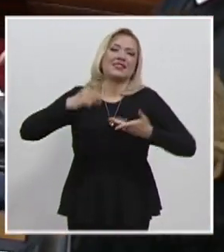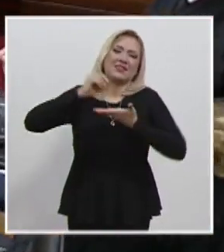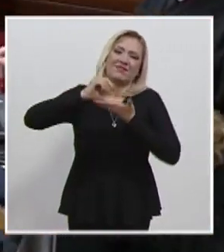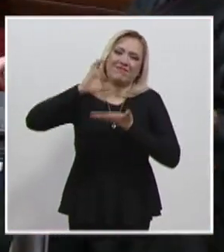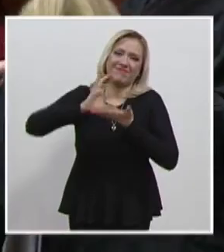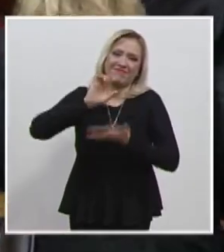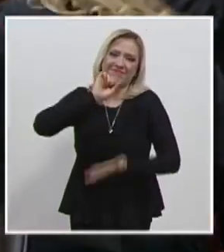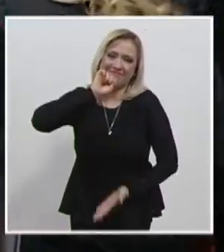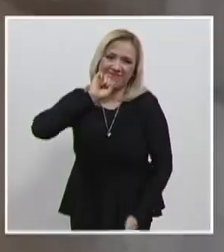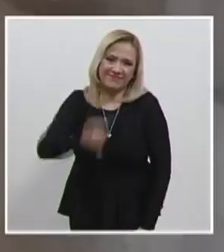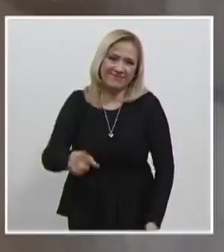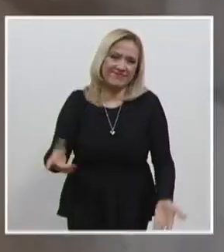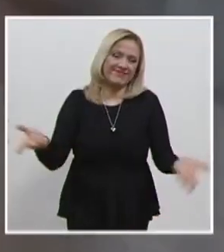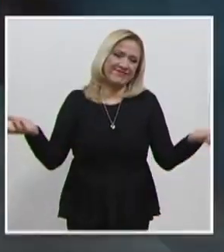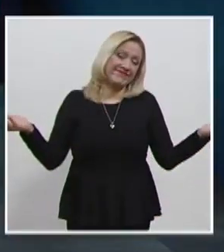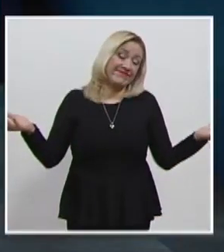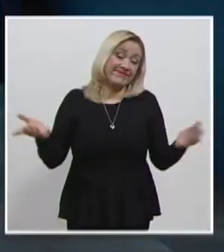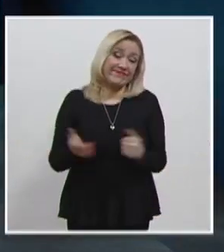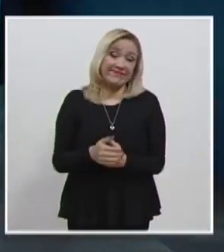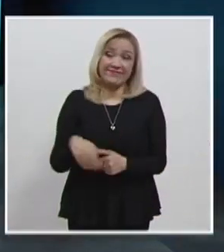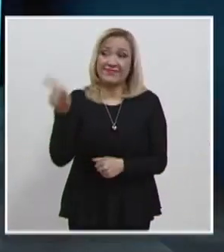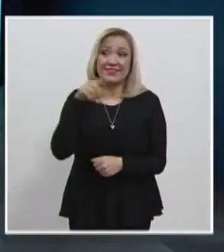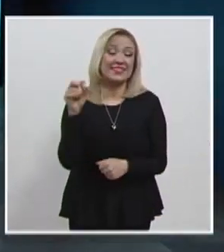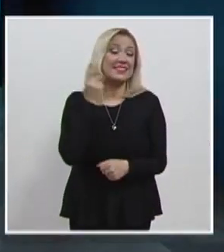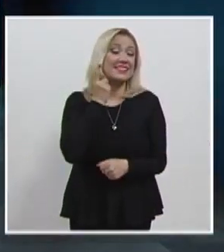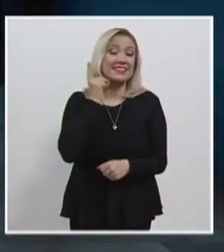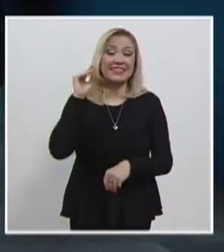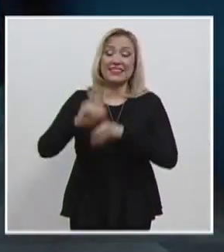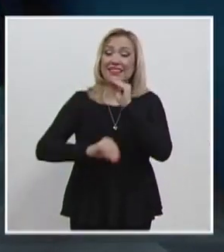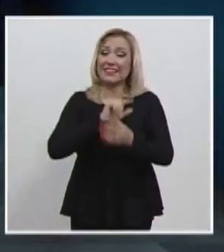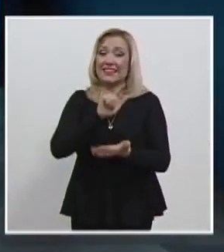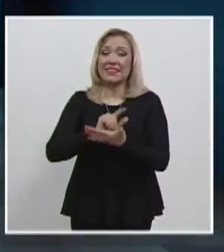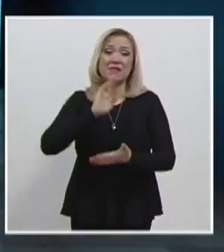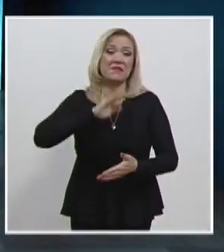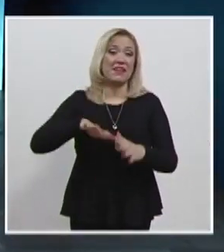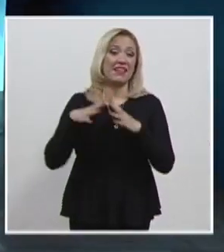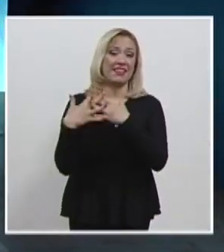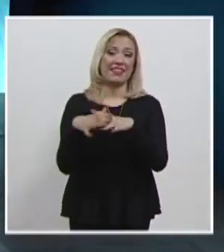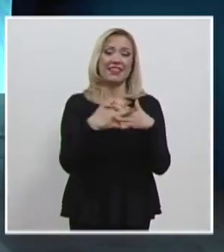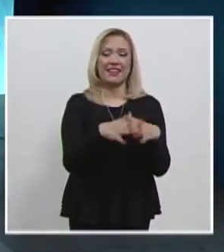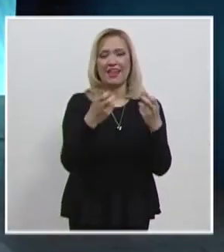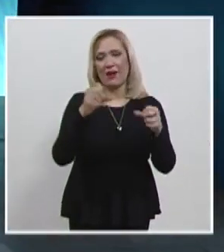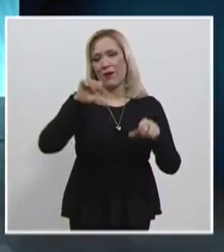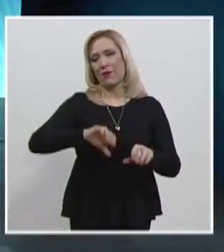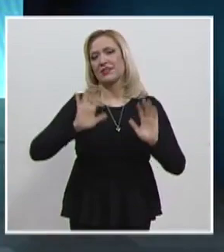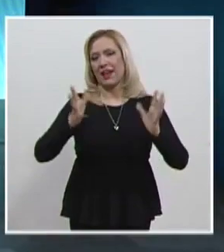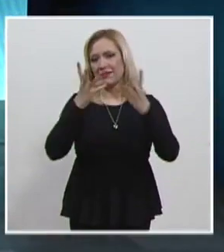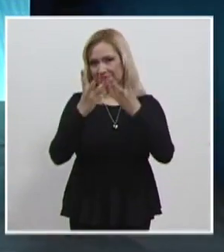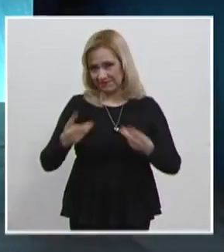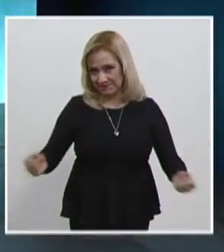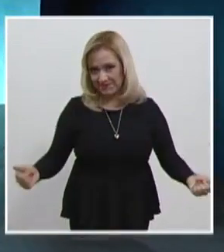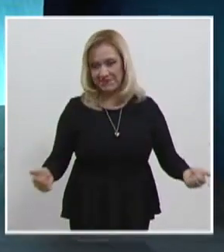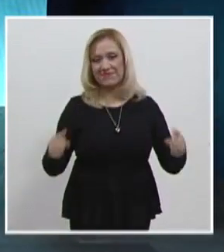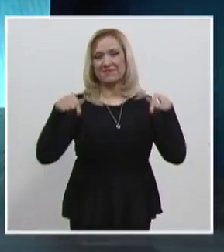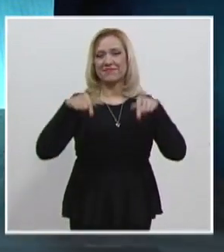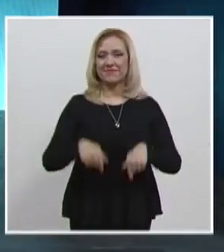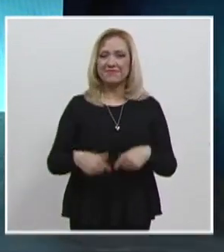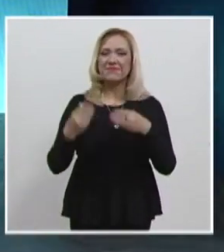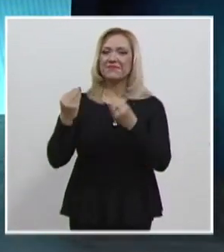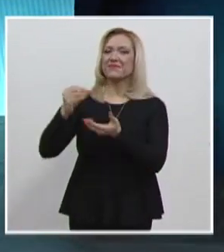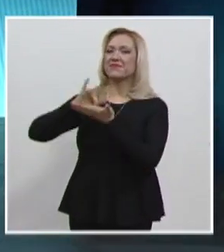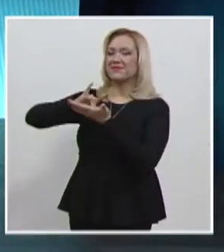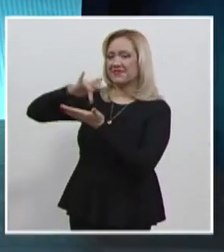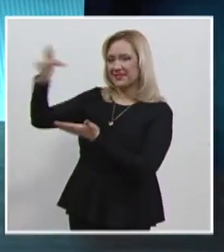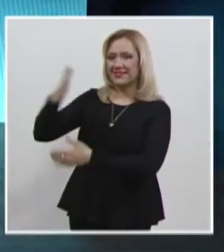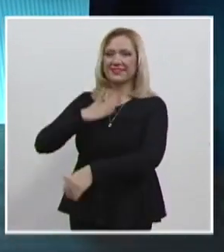con discapacidad estos fueron los dos asuntos que resolvió el pleno de la suprema corte correcto Mario Muchas gracias y muy